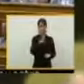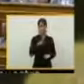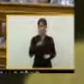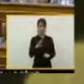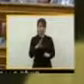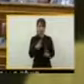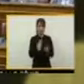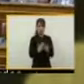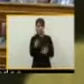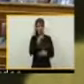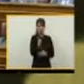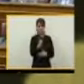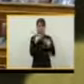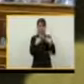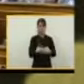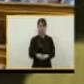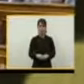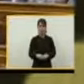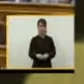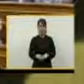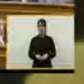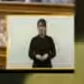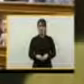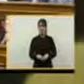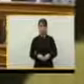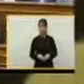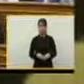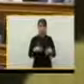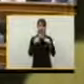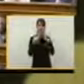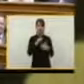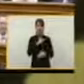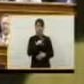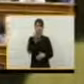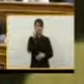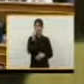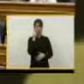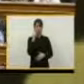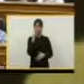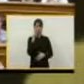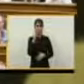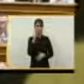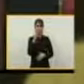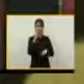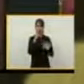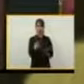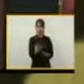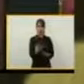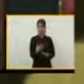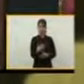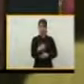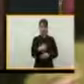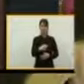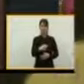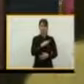Pontevedra, hipotecando gravísimamente o futuro da cidade, da ría, da xa tan agredida e esnaquizada ría, e por extensión de